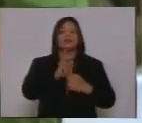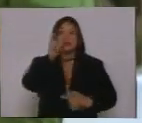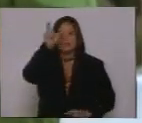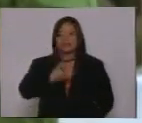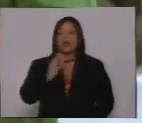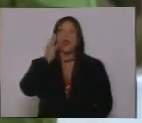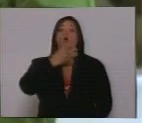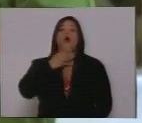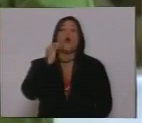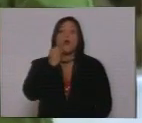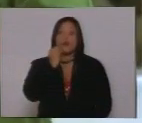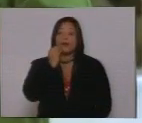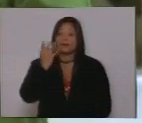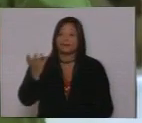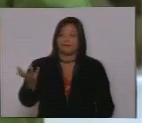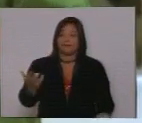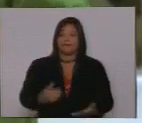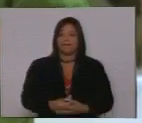joven.